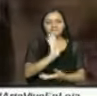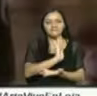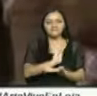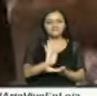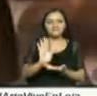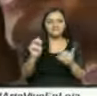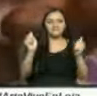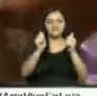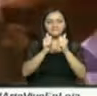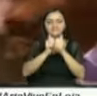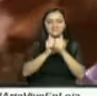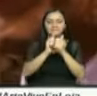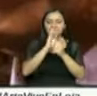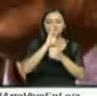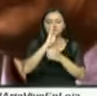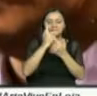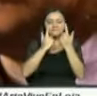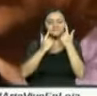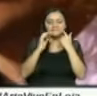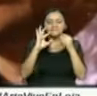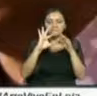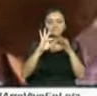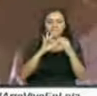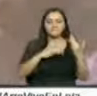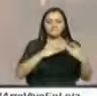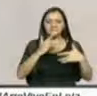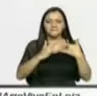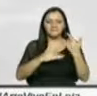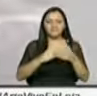conmigo llorará.